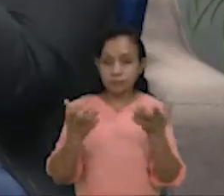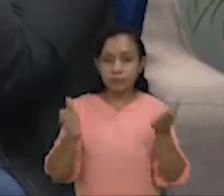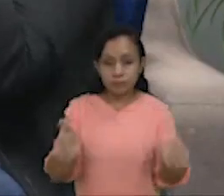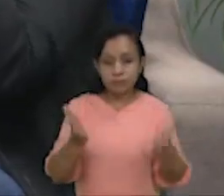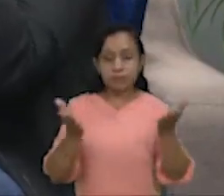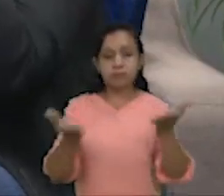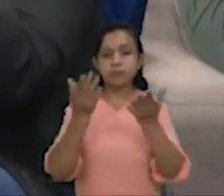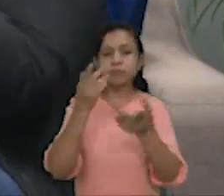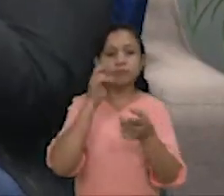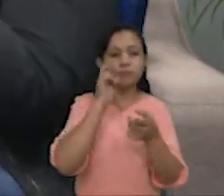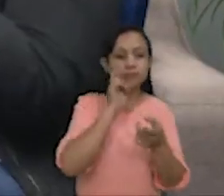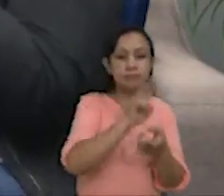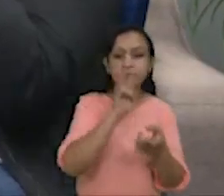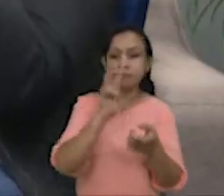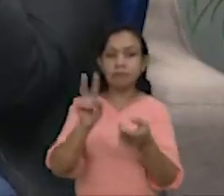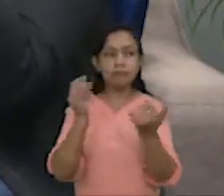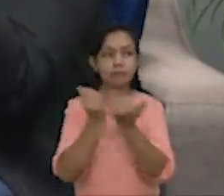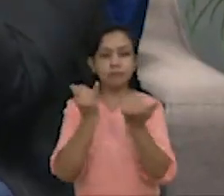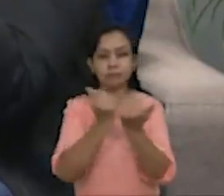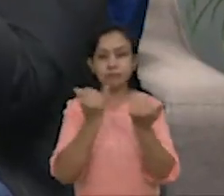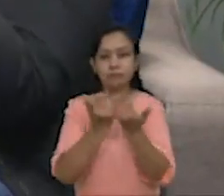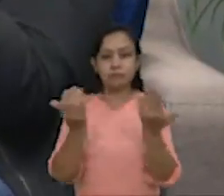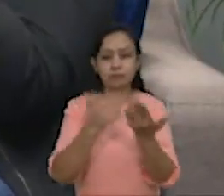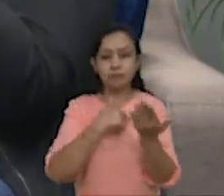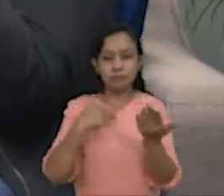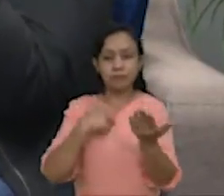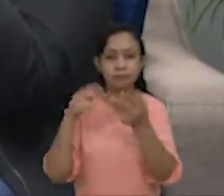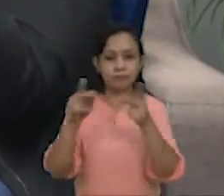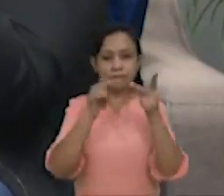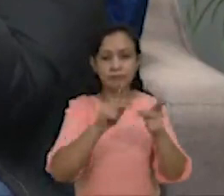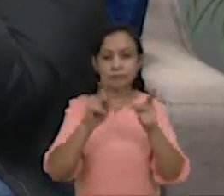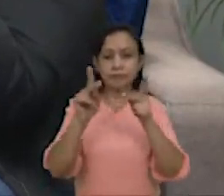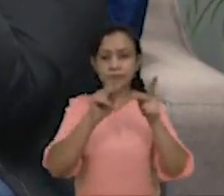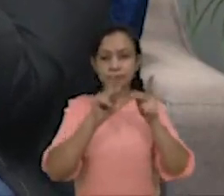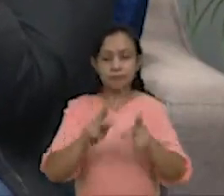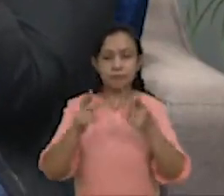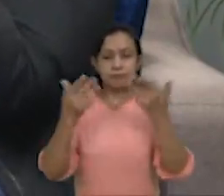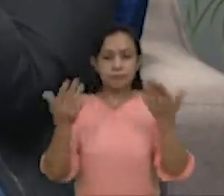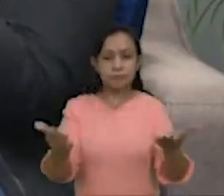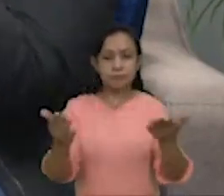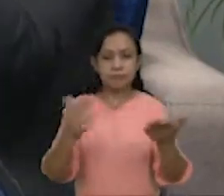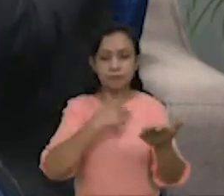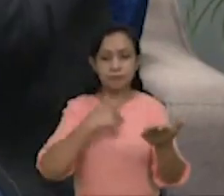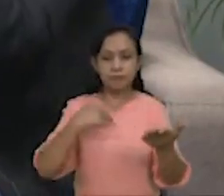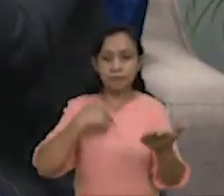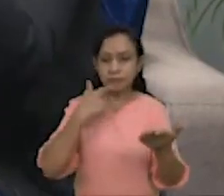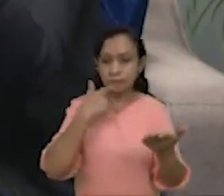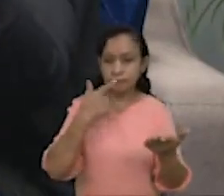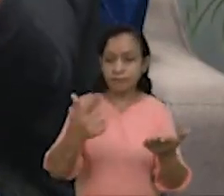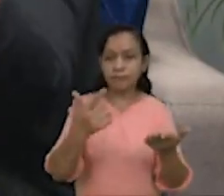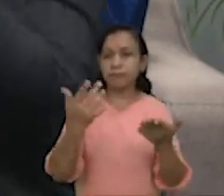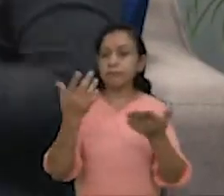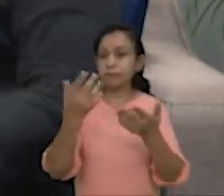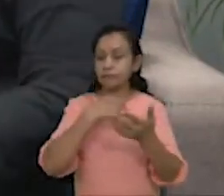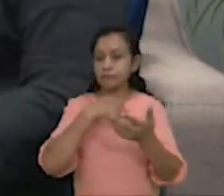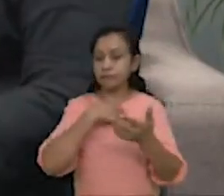gente, identifique quien lo dijo, identifique la fuente. Hay una persona detrás de esa publicación, está